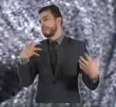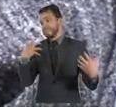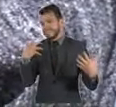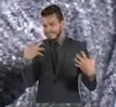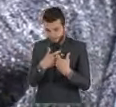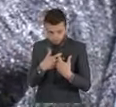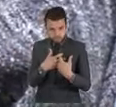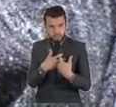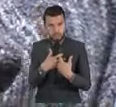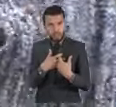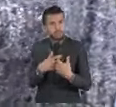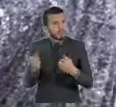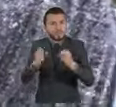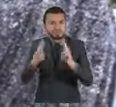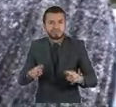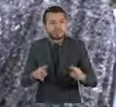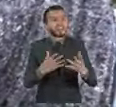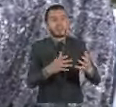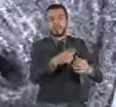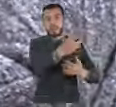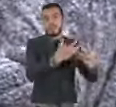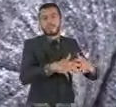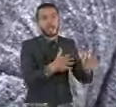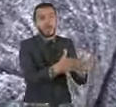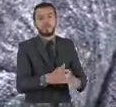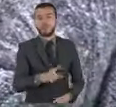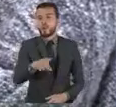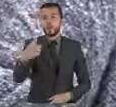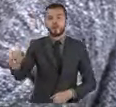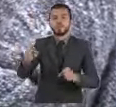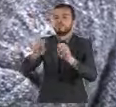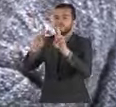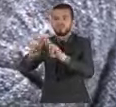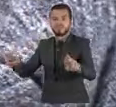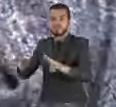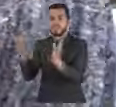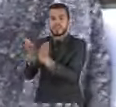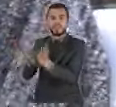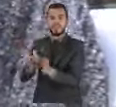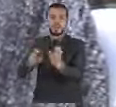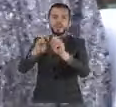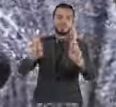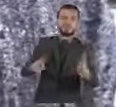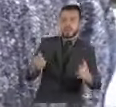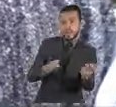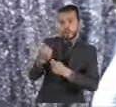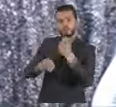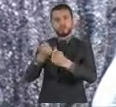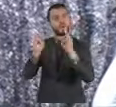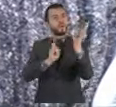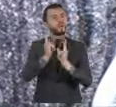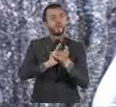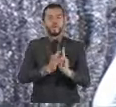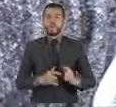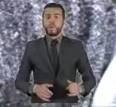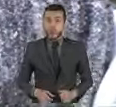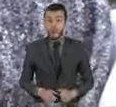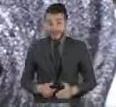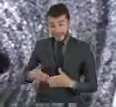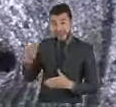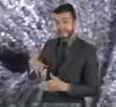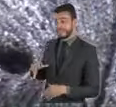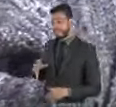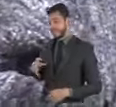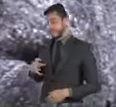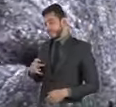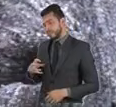Maravilloso. Les doy un ejemplo doloroso por cómo empezó y gozoso por cómo va a terminar, de la